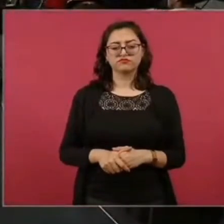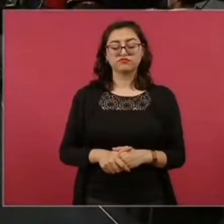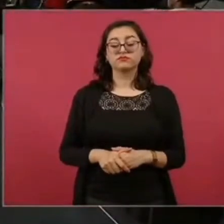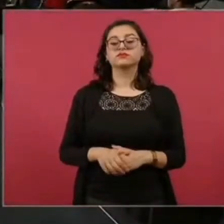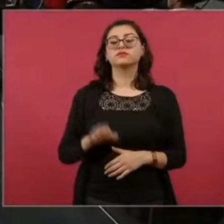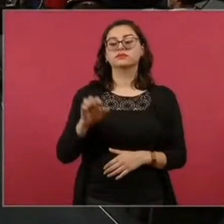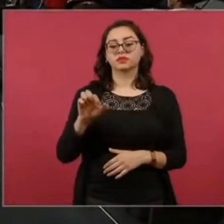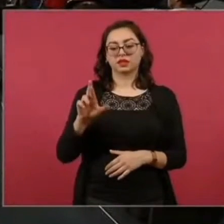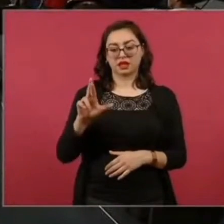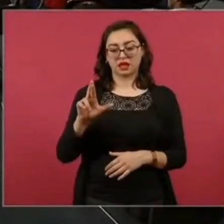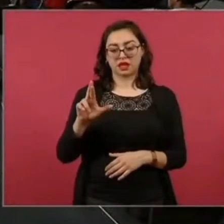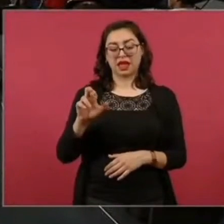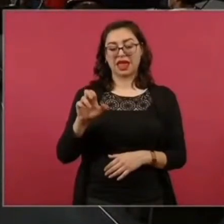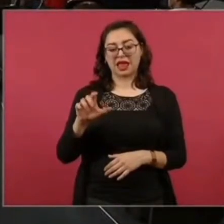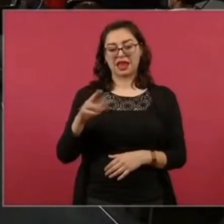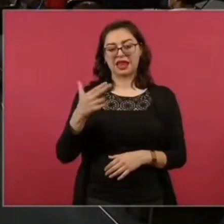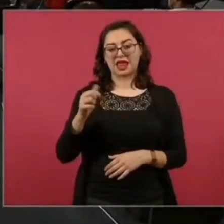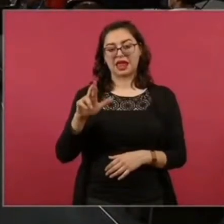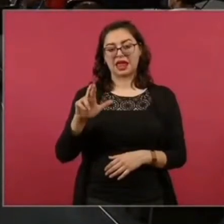Del Heraldo.